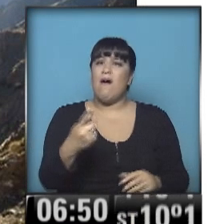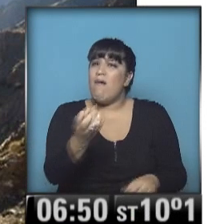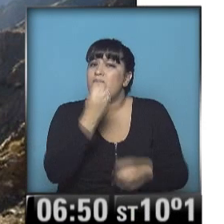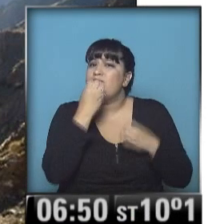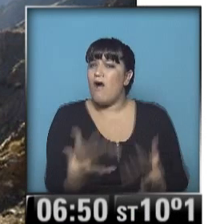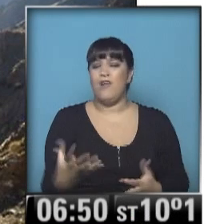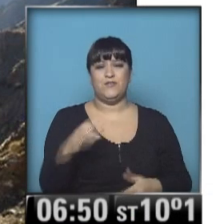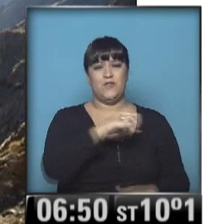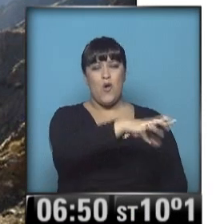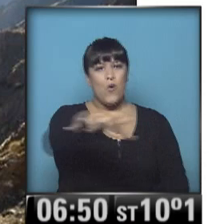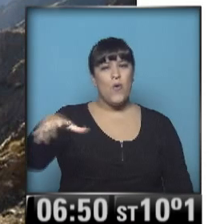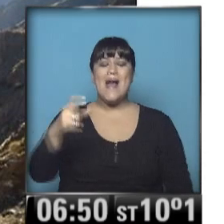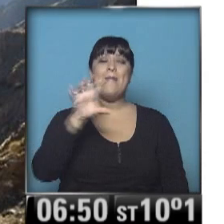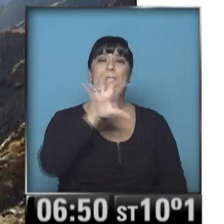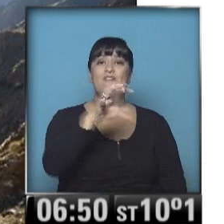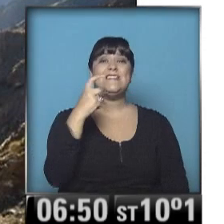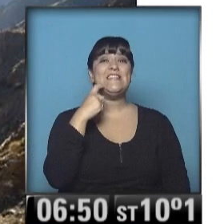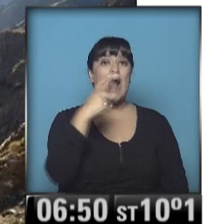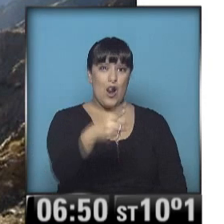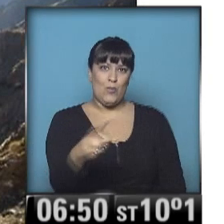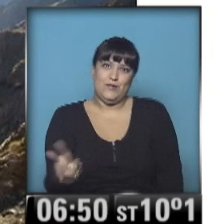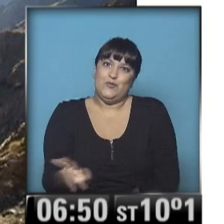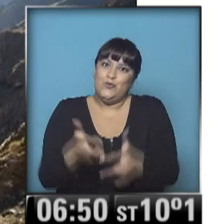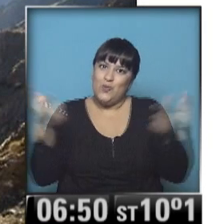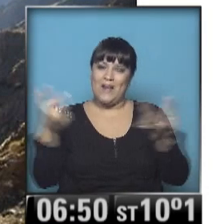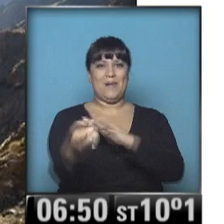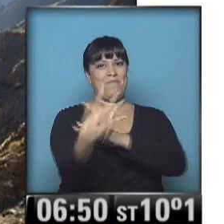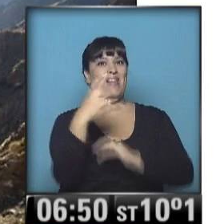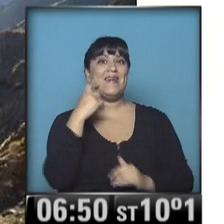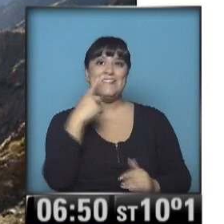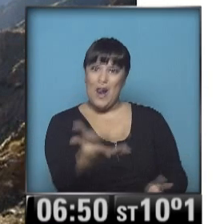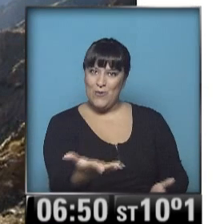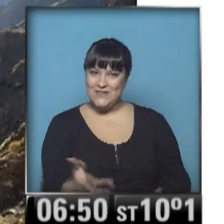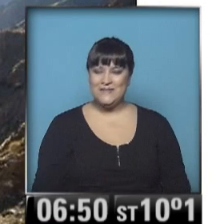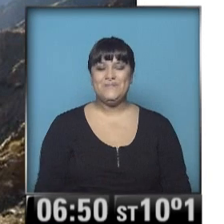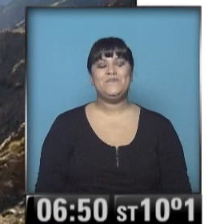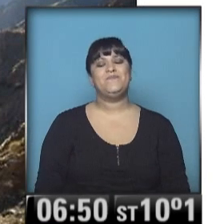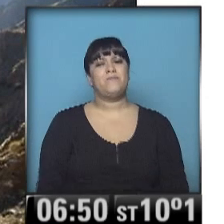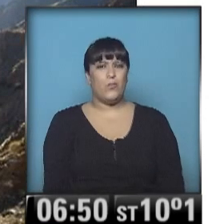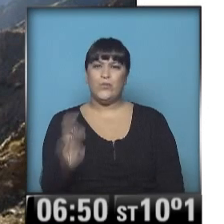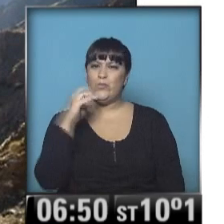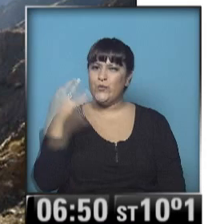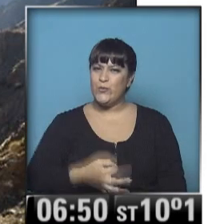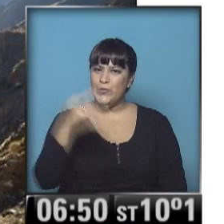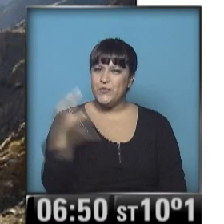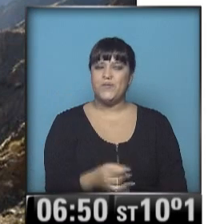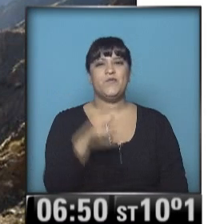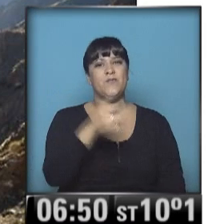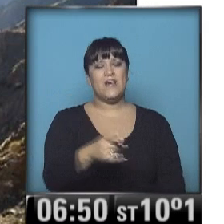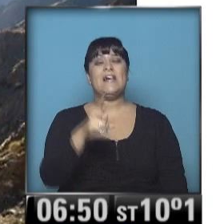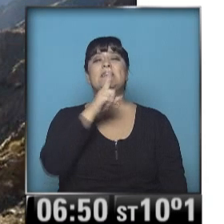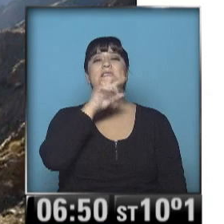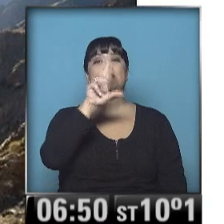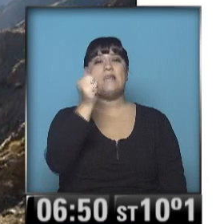es esto! San Luis. ¡Ay, San Luis, qué suerte que mandaron, de San Luis! ¡Qué bien! Llegando a